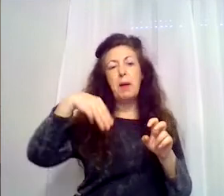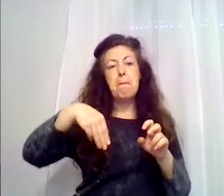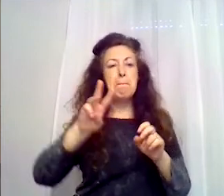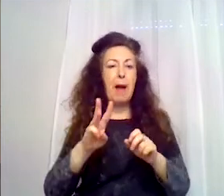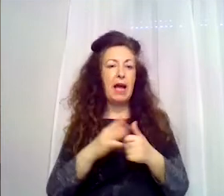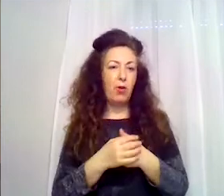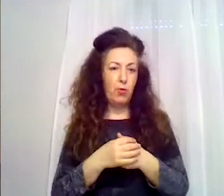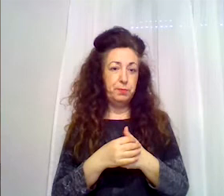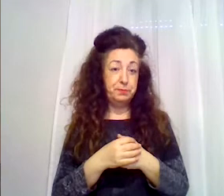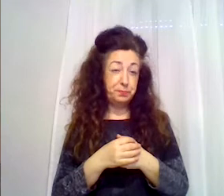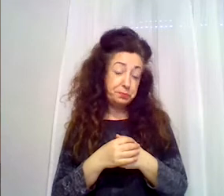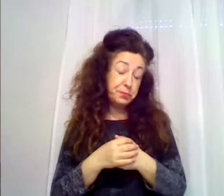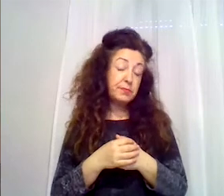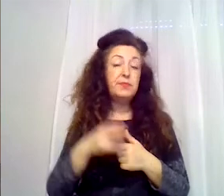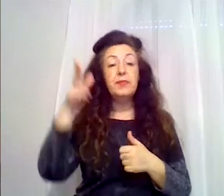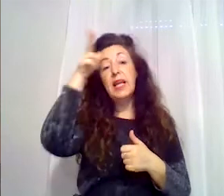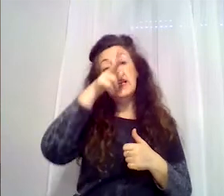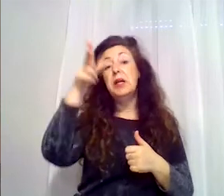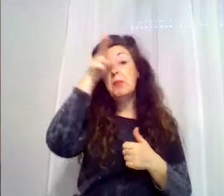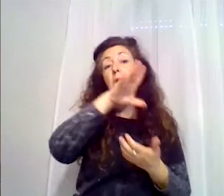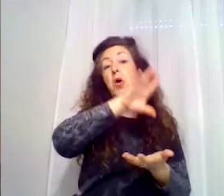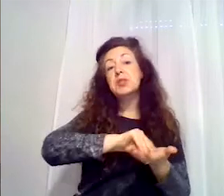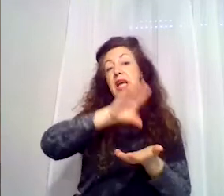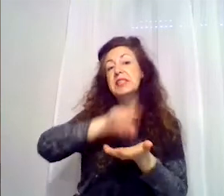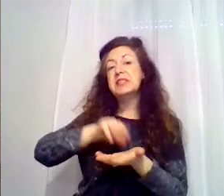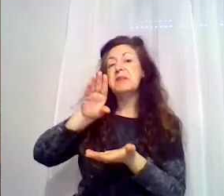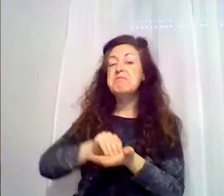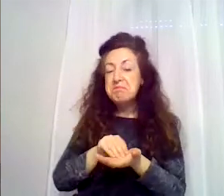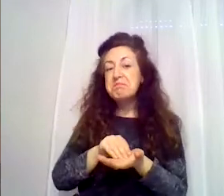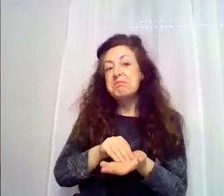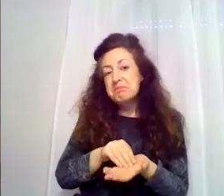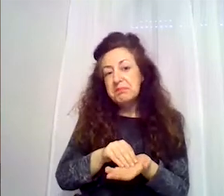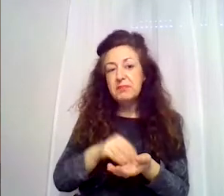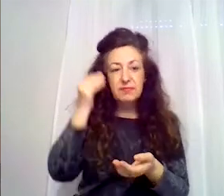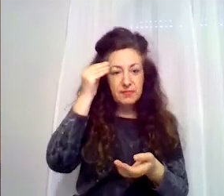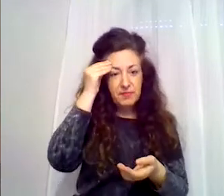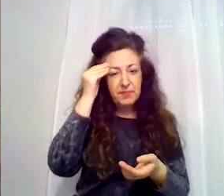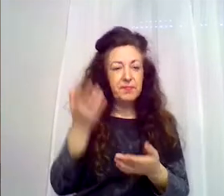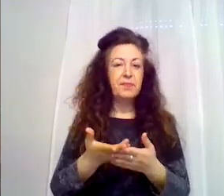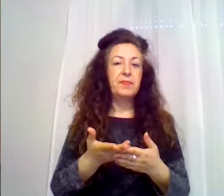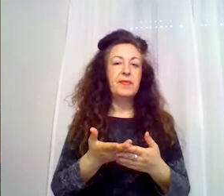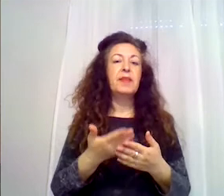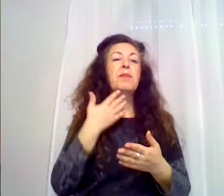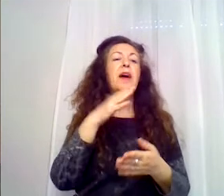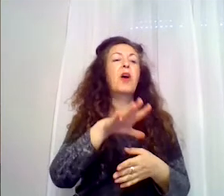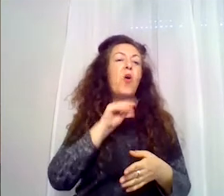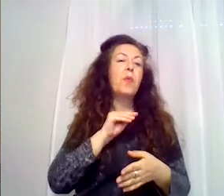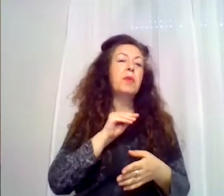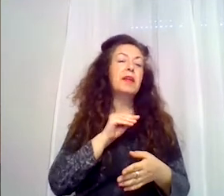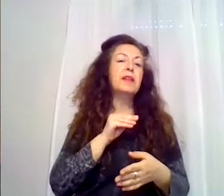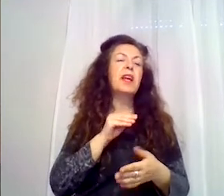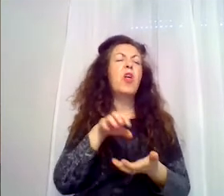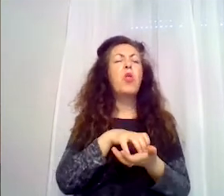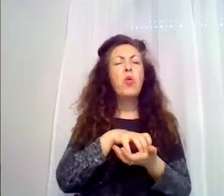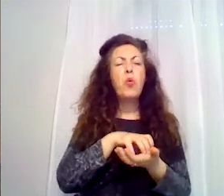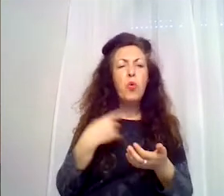alias Christophorus Marlowus, que posiblemente pues, sea el propio Christopher Marlowe, con quien, bueno,